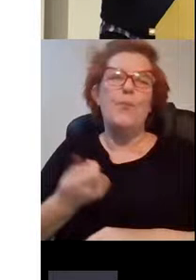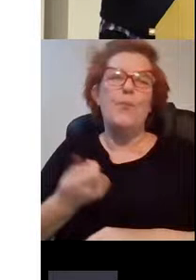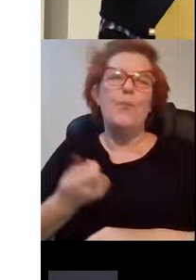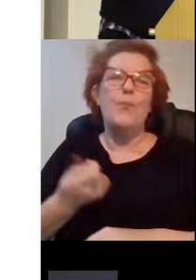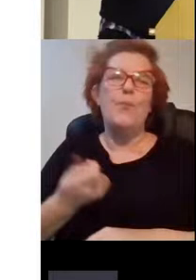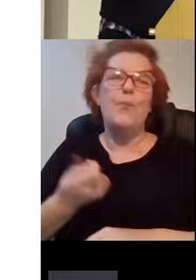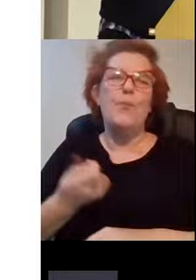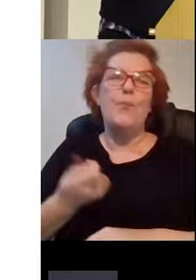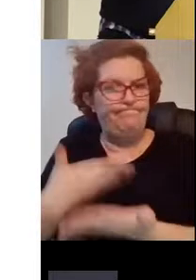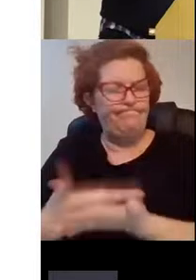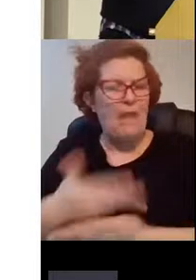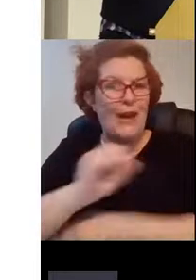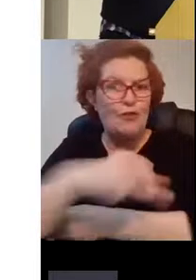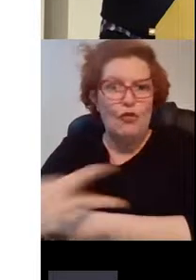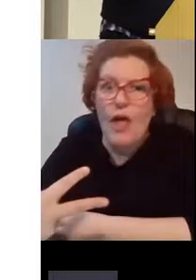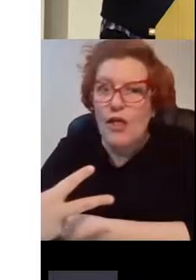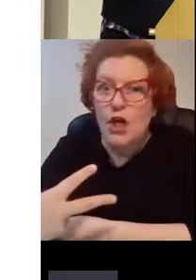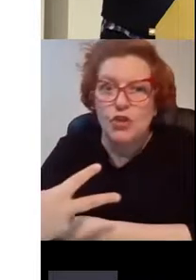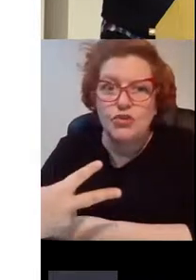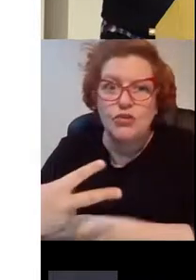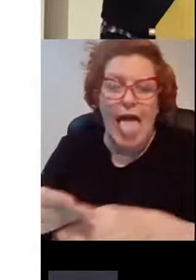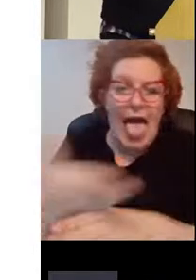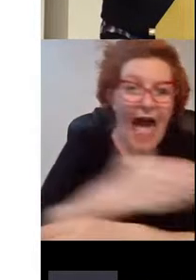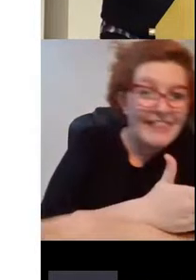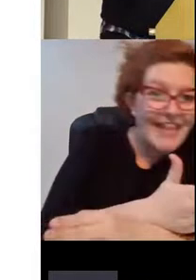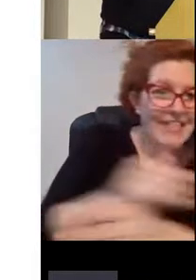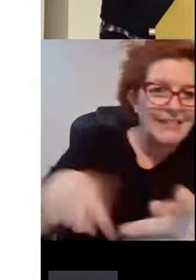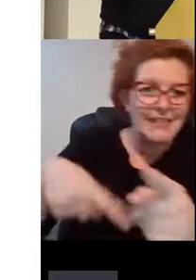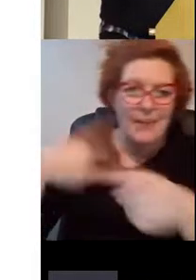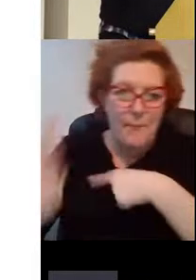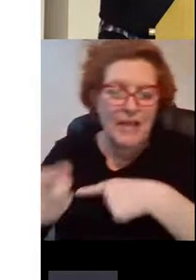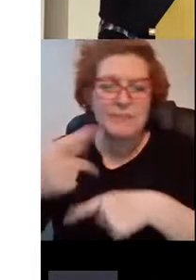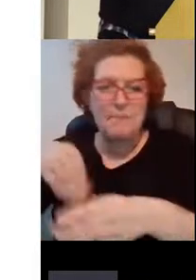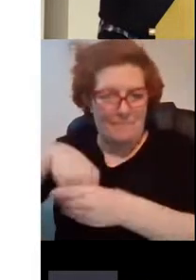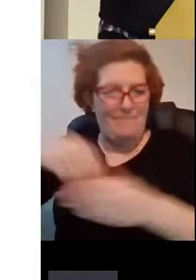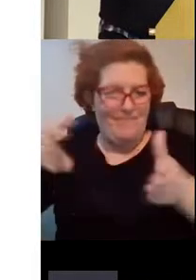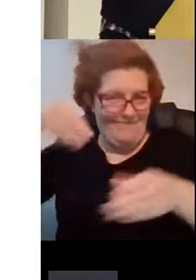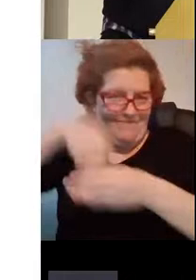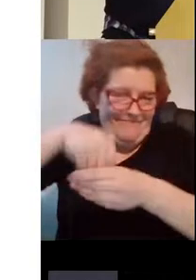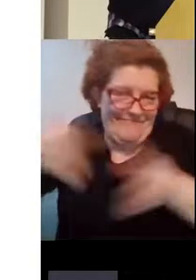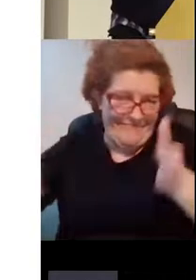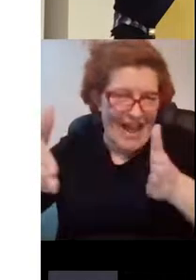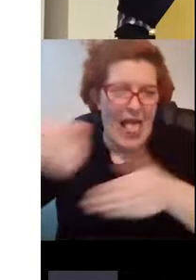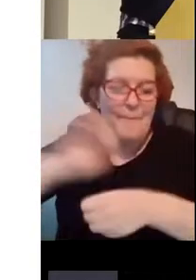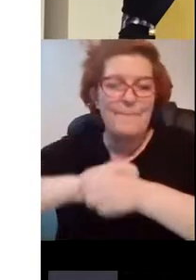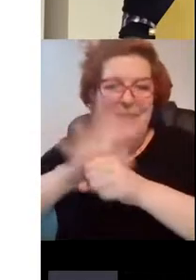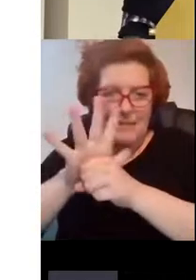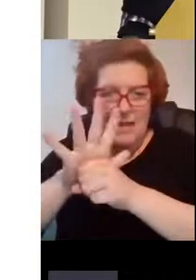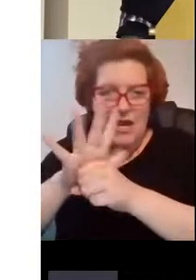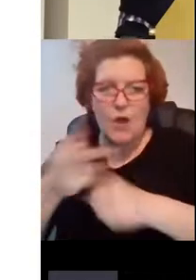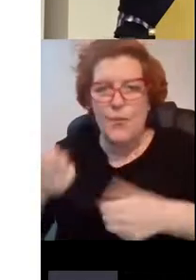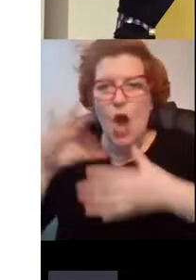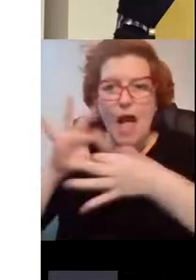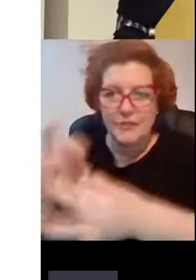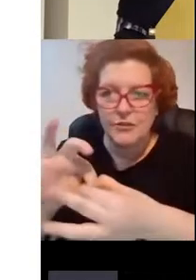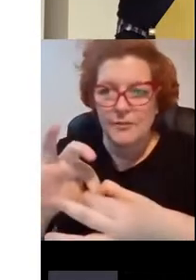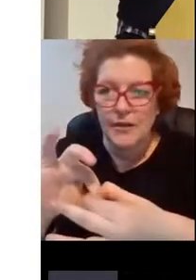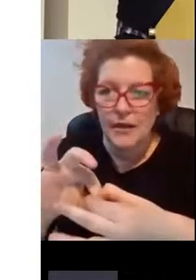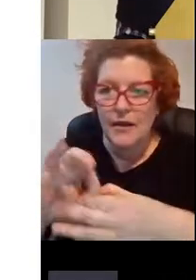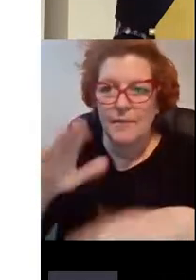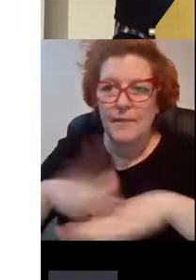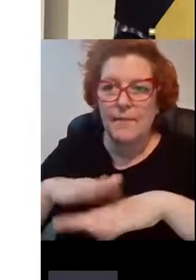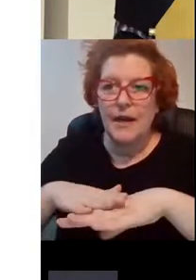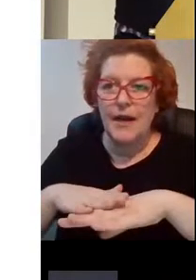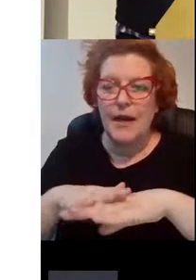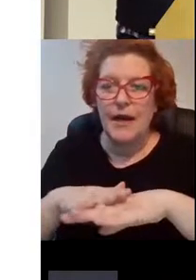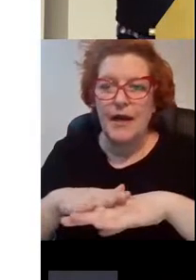resultados antes, después y durante la pandemia. Hemos también a veces asociado este ejercicio a una salida a la mayor colección de libros de